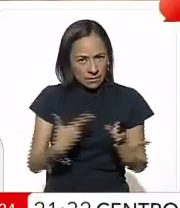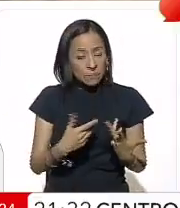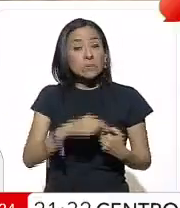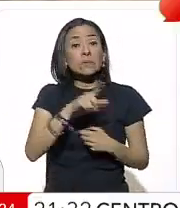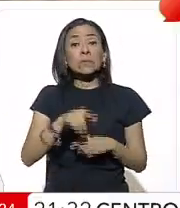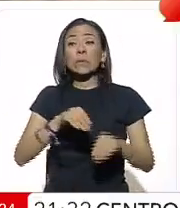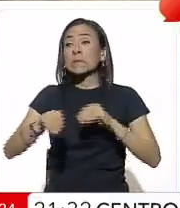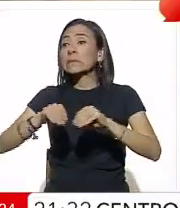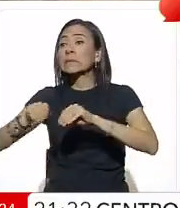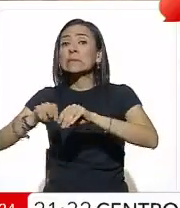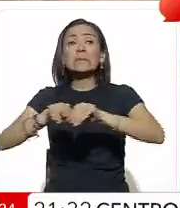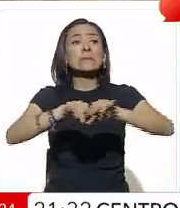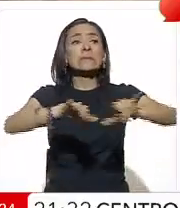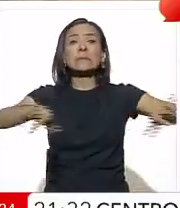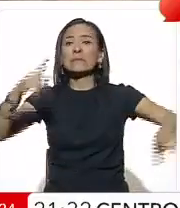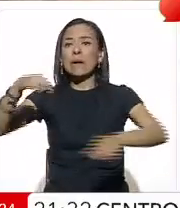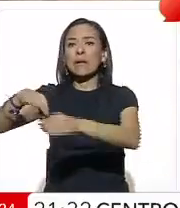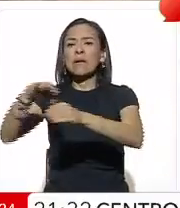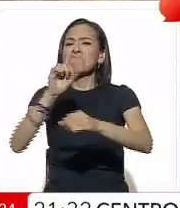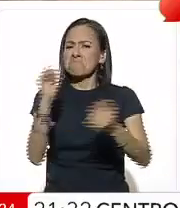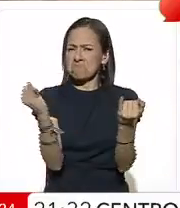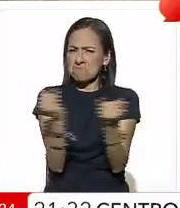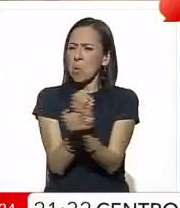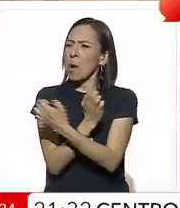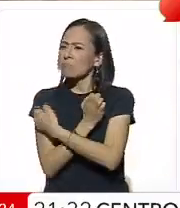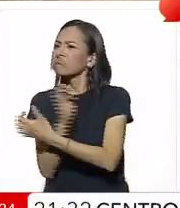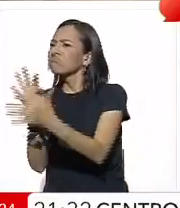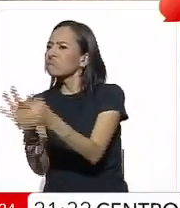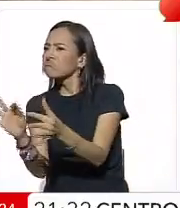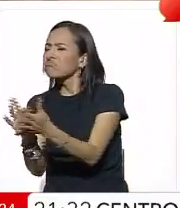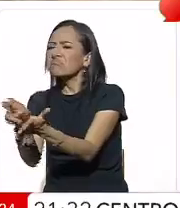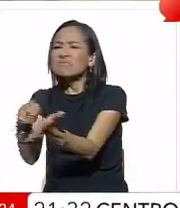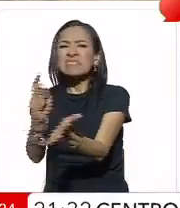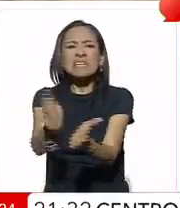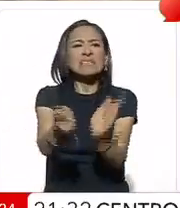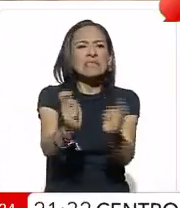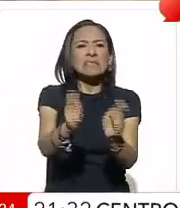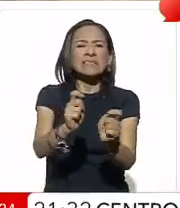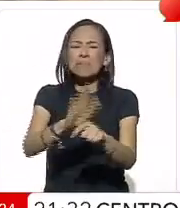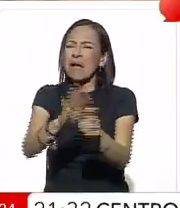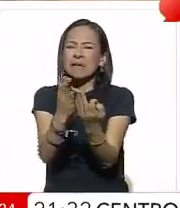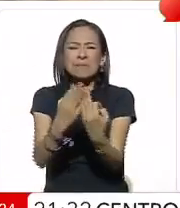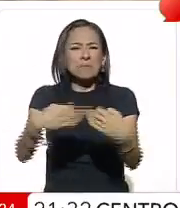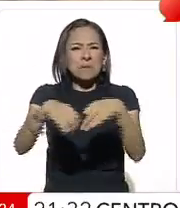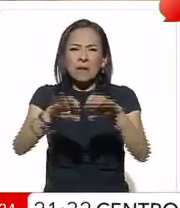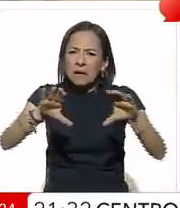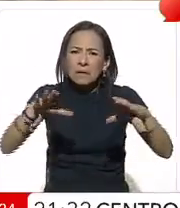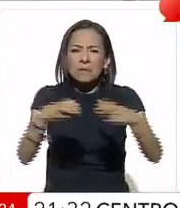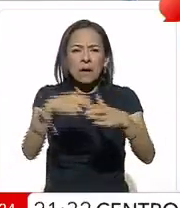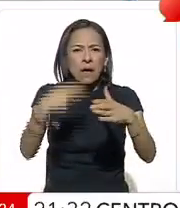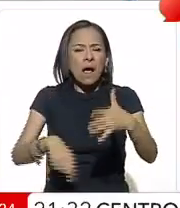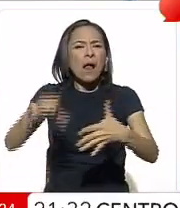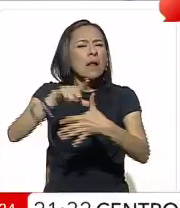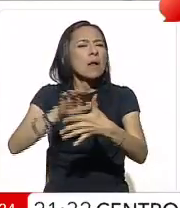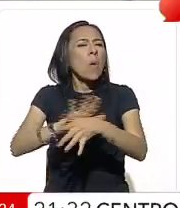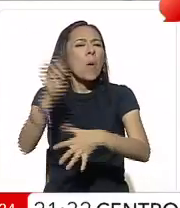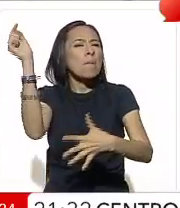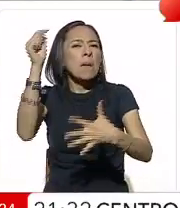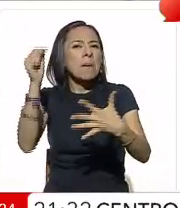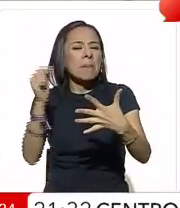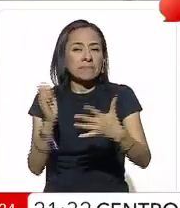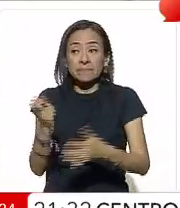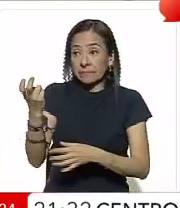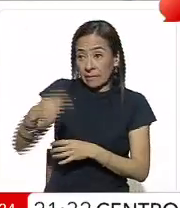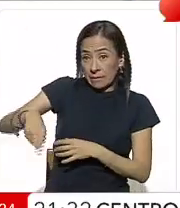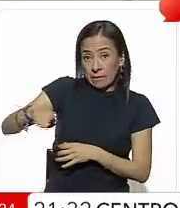movilización de votantes y educación a los votantes en las prioridades que son más importantes para la comunidad latina. Los temas que están